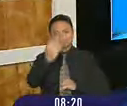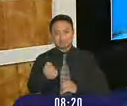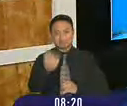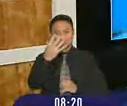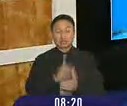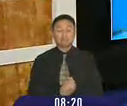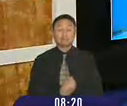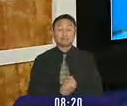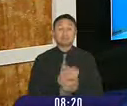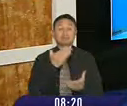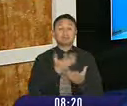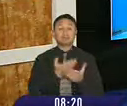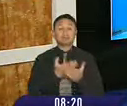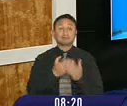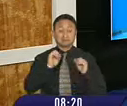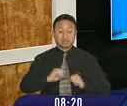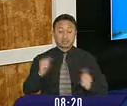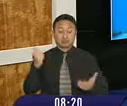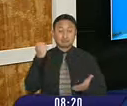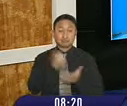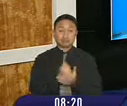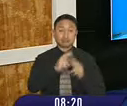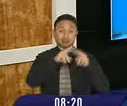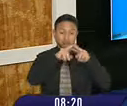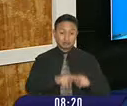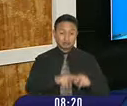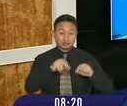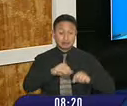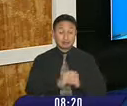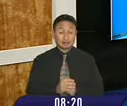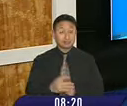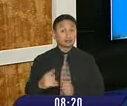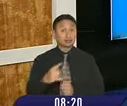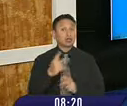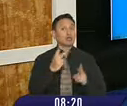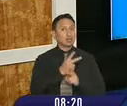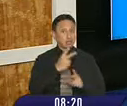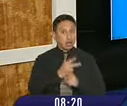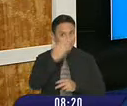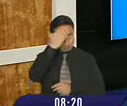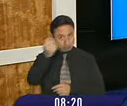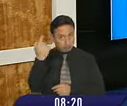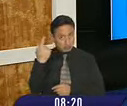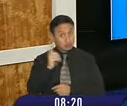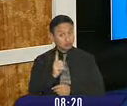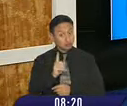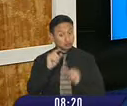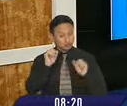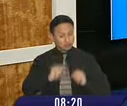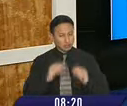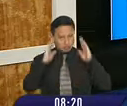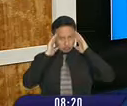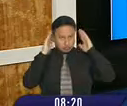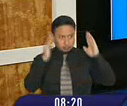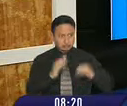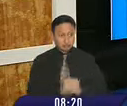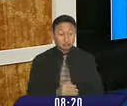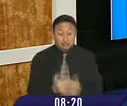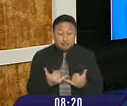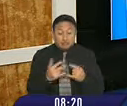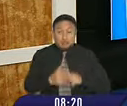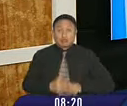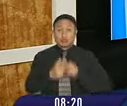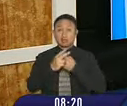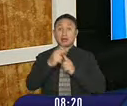Gracias, Priscila. De la mano, matriculación, revisión vehicular, detallitos que no hay que olvidarse para que usted tenga una excelente atención. Hoy comienza en este